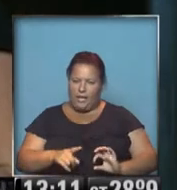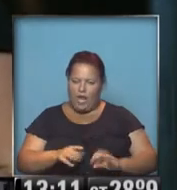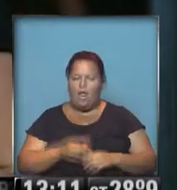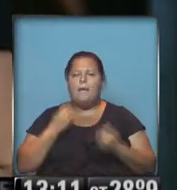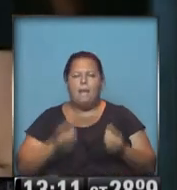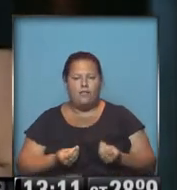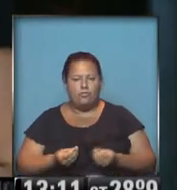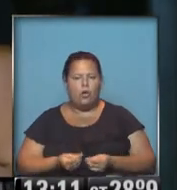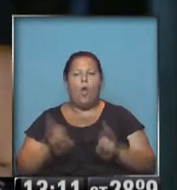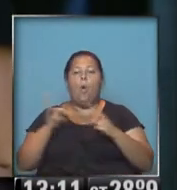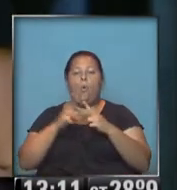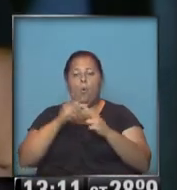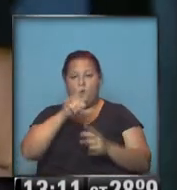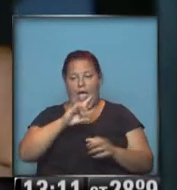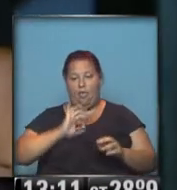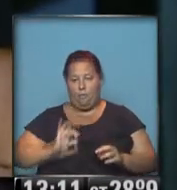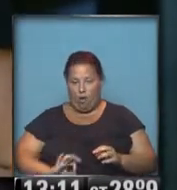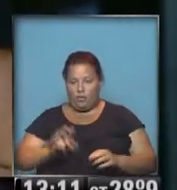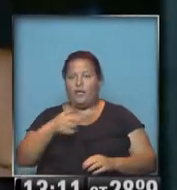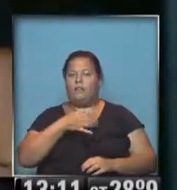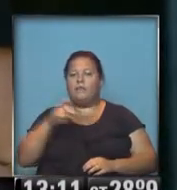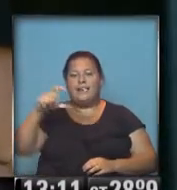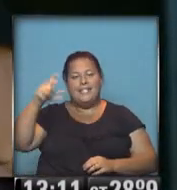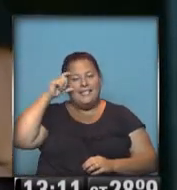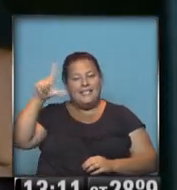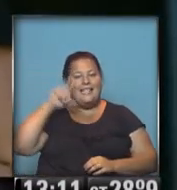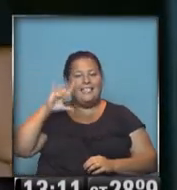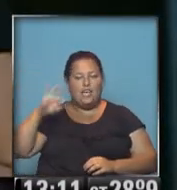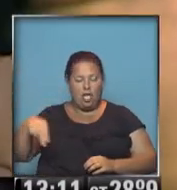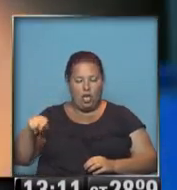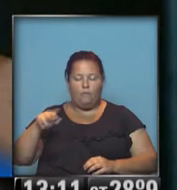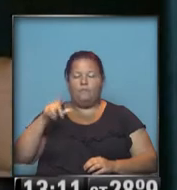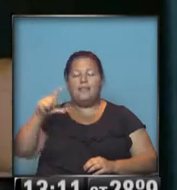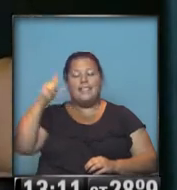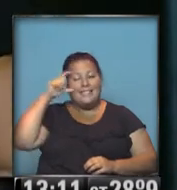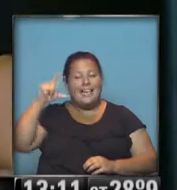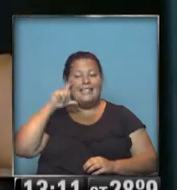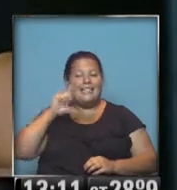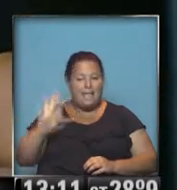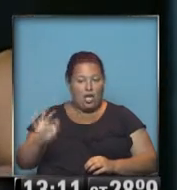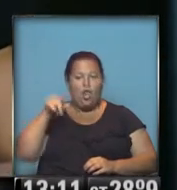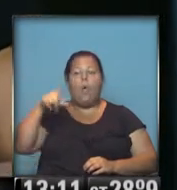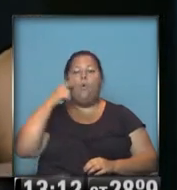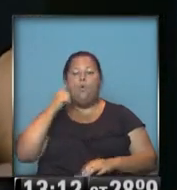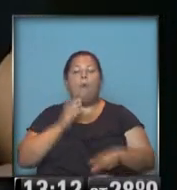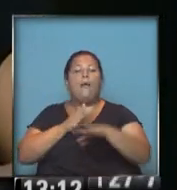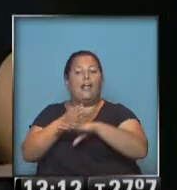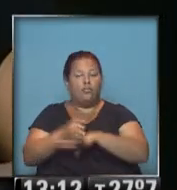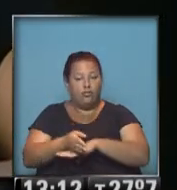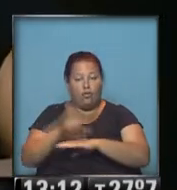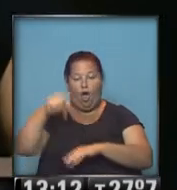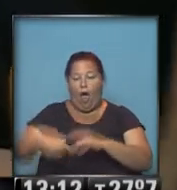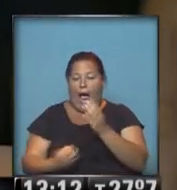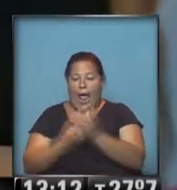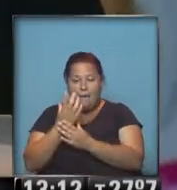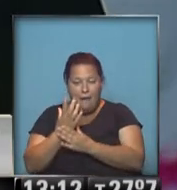el cuñado de mayer y concretamente el cecilio saltones estamos hablando del hombre que ingresó en estas horas de la